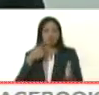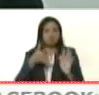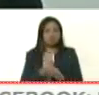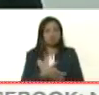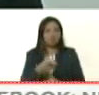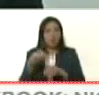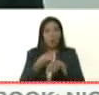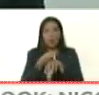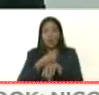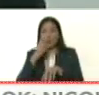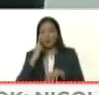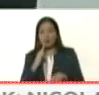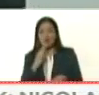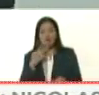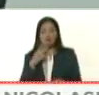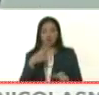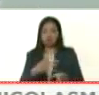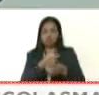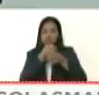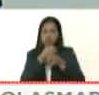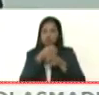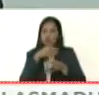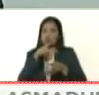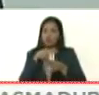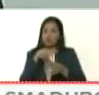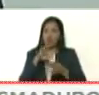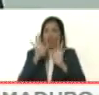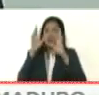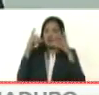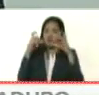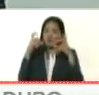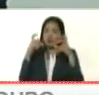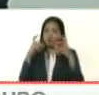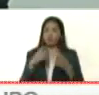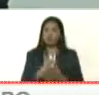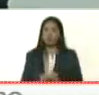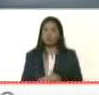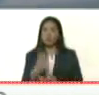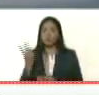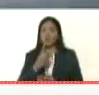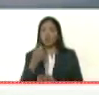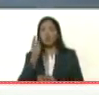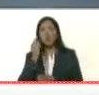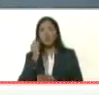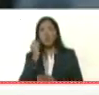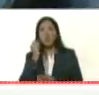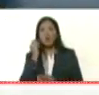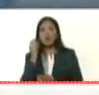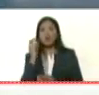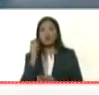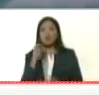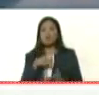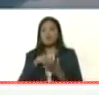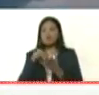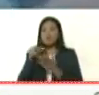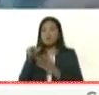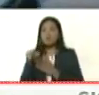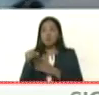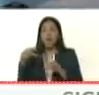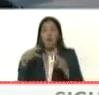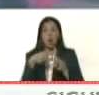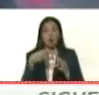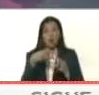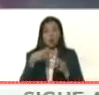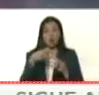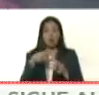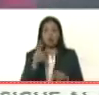gobierno bolivariano obtiene las fotografías de las dos damas de compañía saliendo del motel